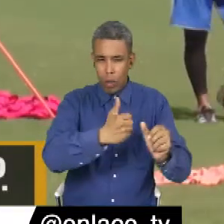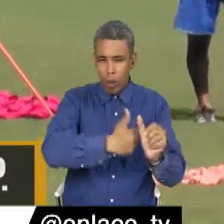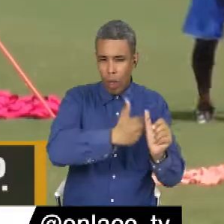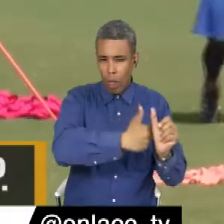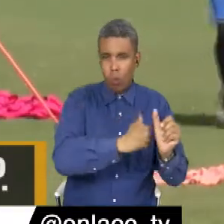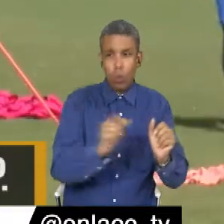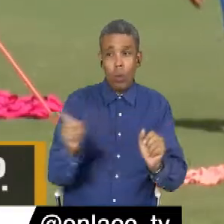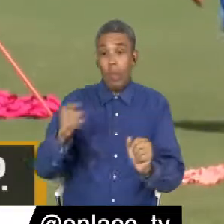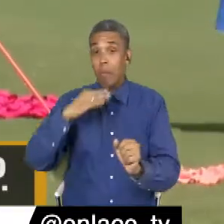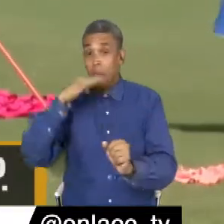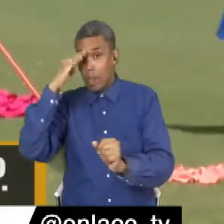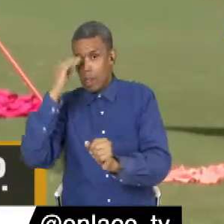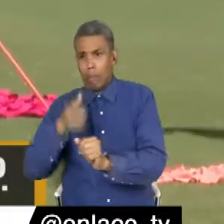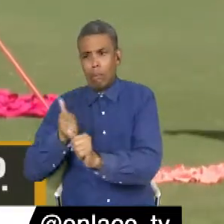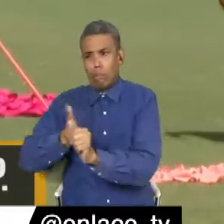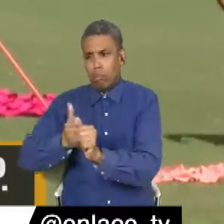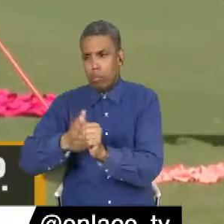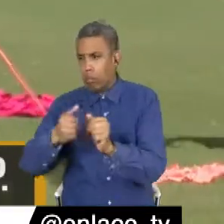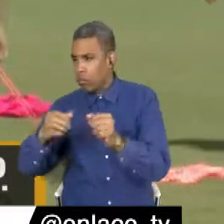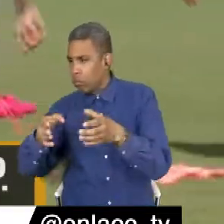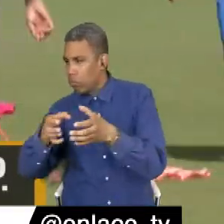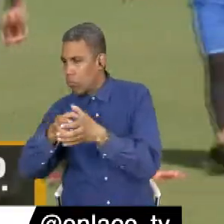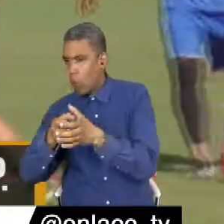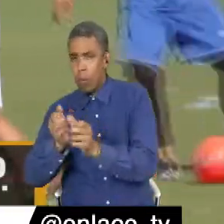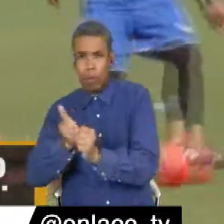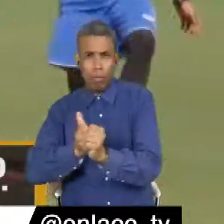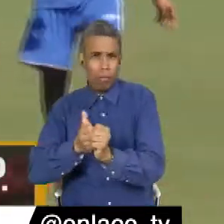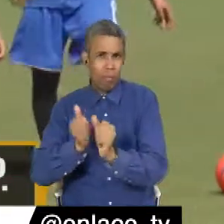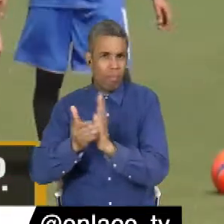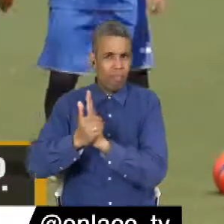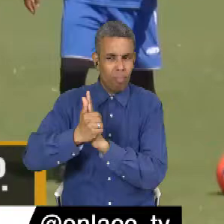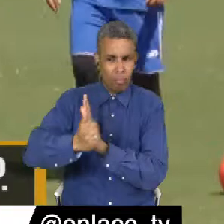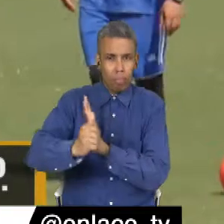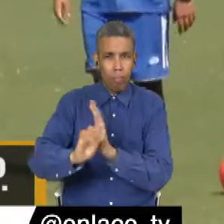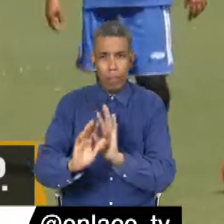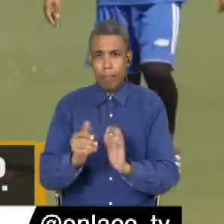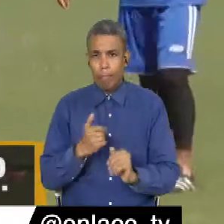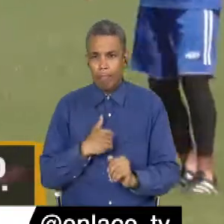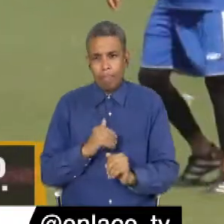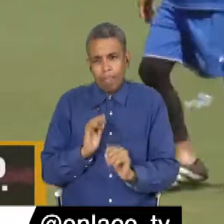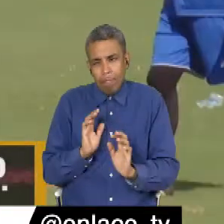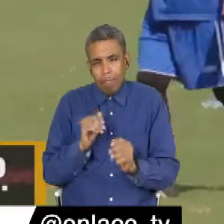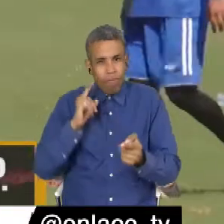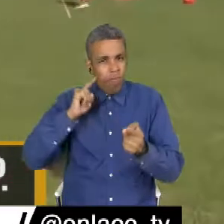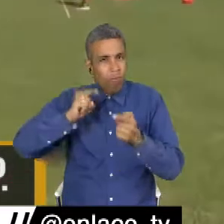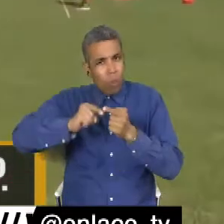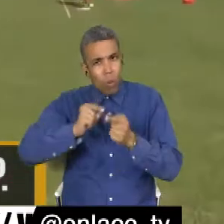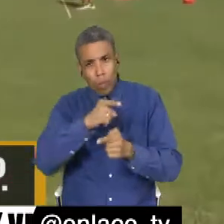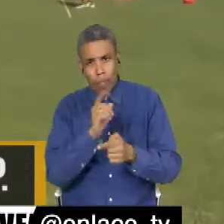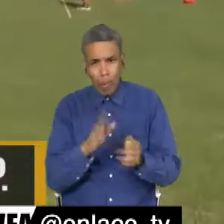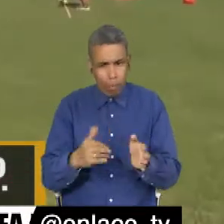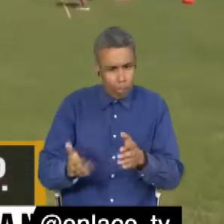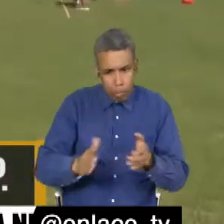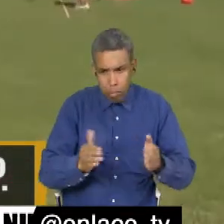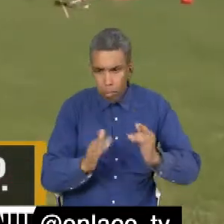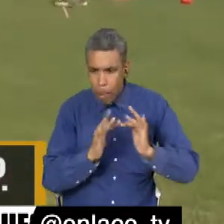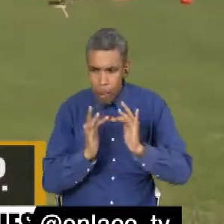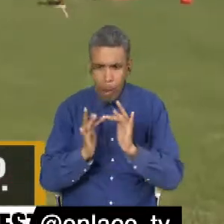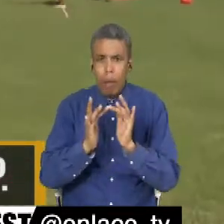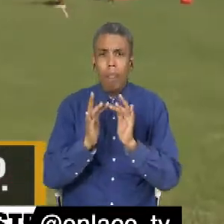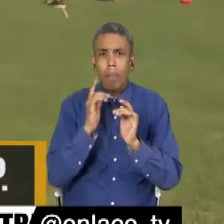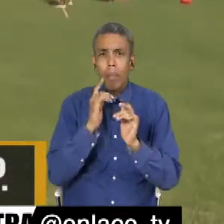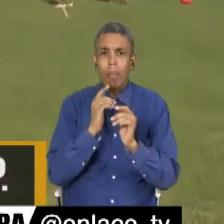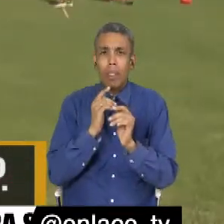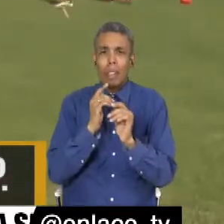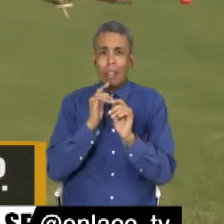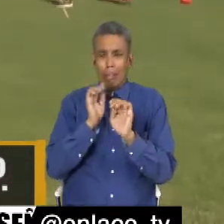Y por supuesto, apostarle a una colectividad, a un sentido asociativo en el último cuarto de cancha que nos